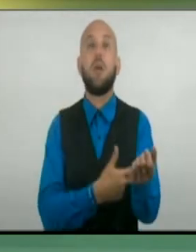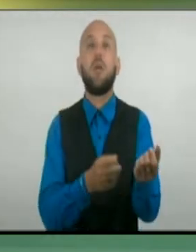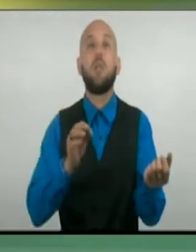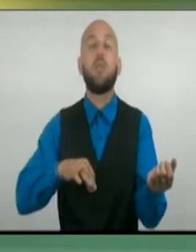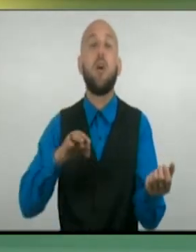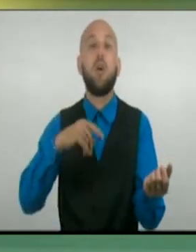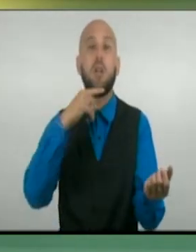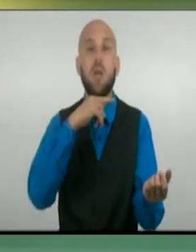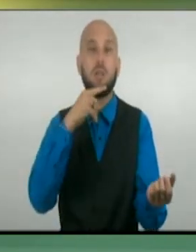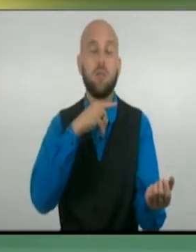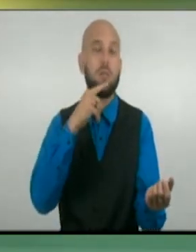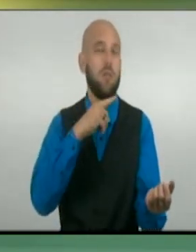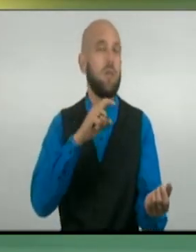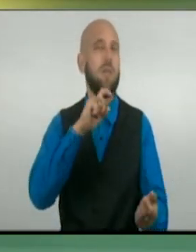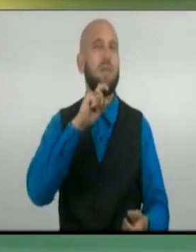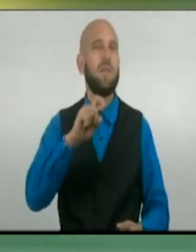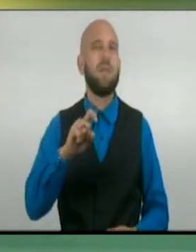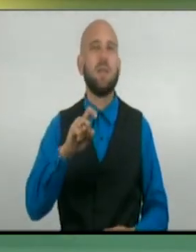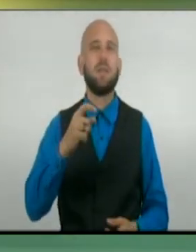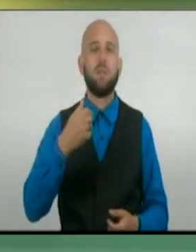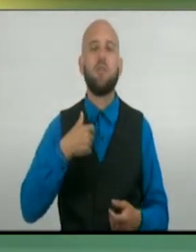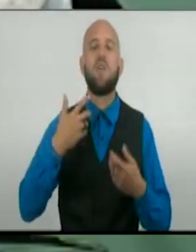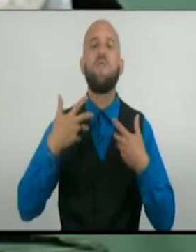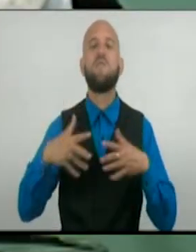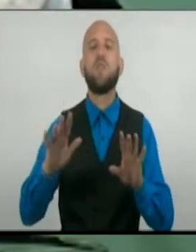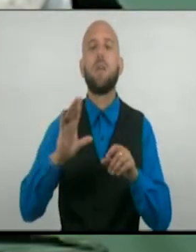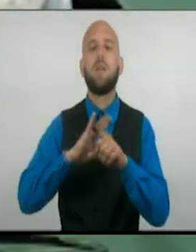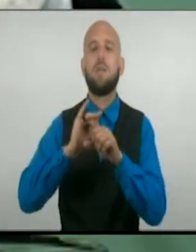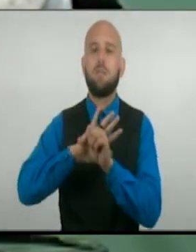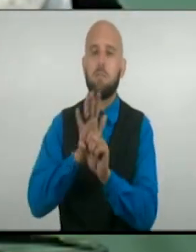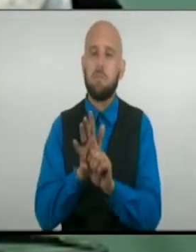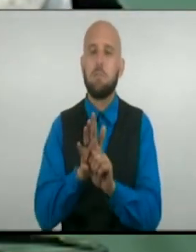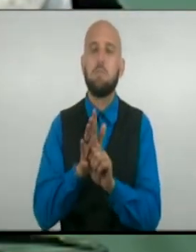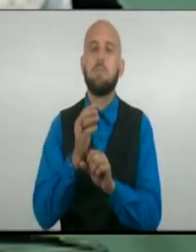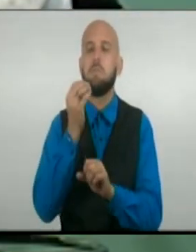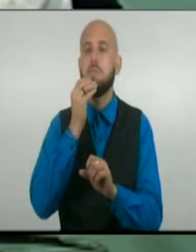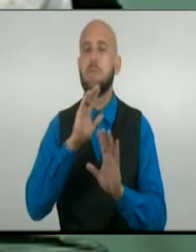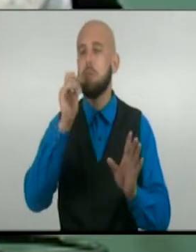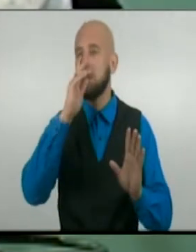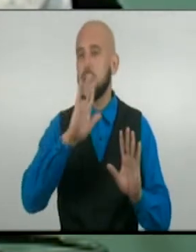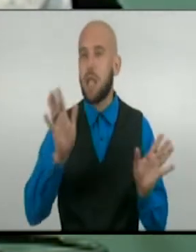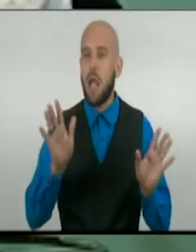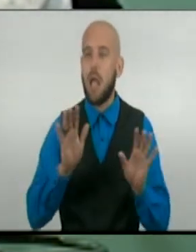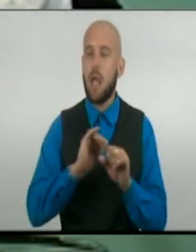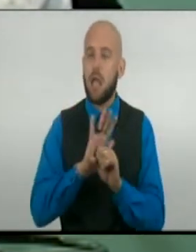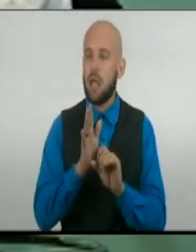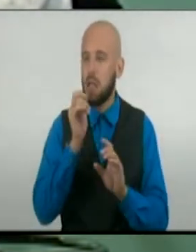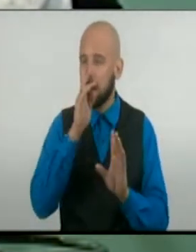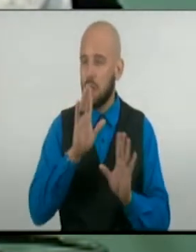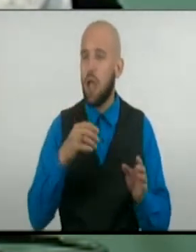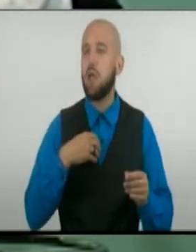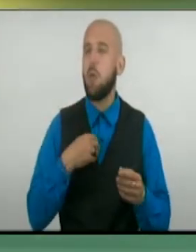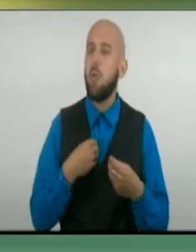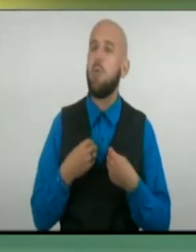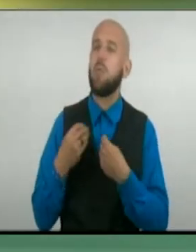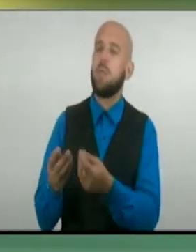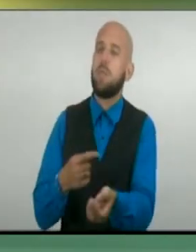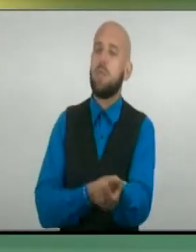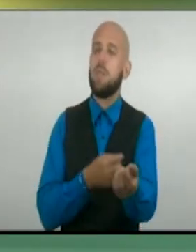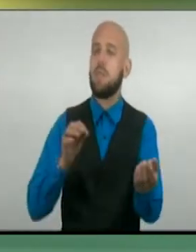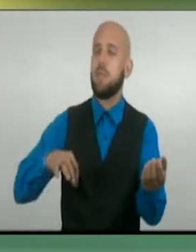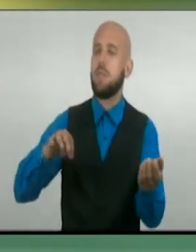fueron personas que fueron pacientes de kobe y que eran comparecientes de kobe y cuando tuvieron su